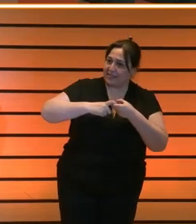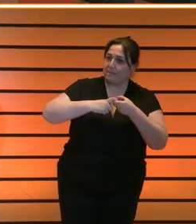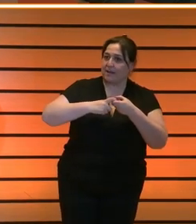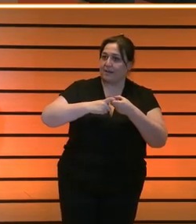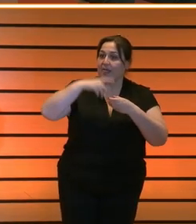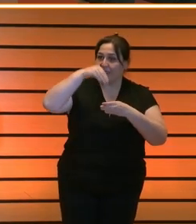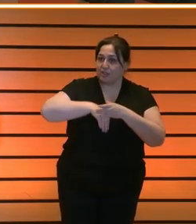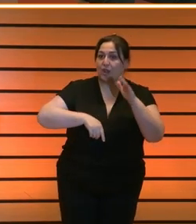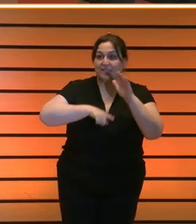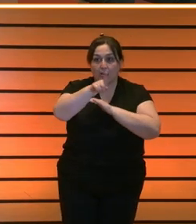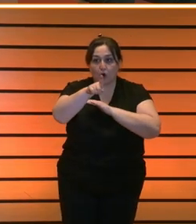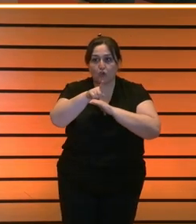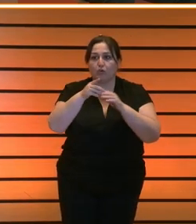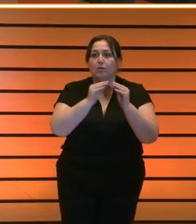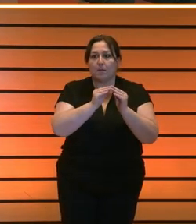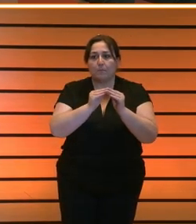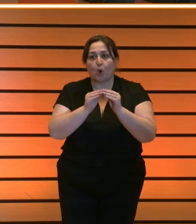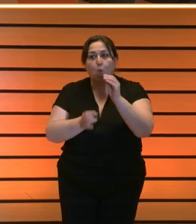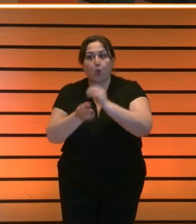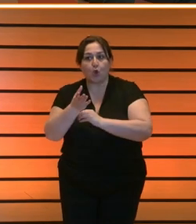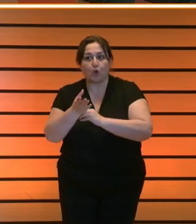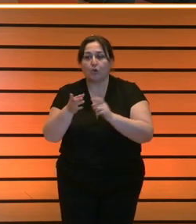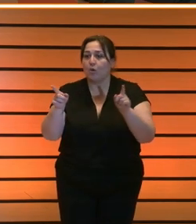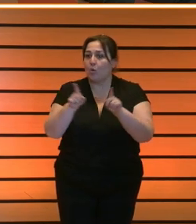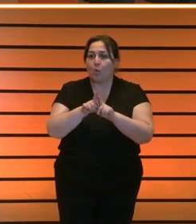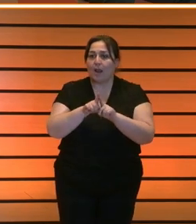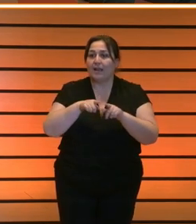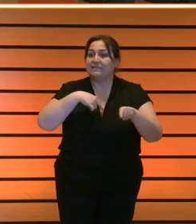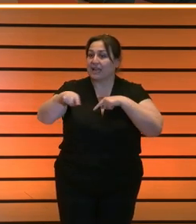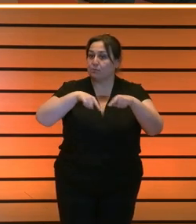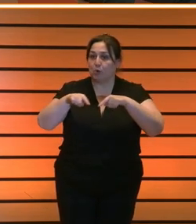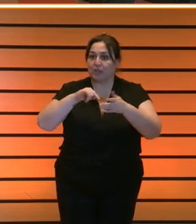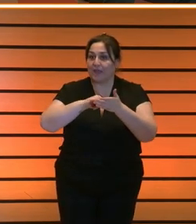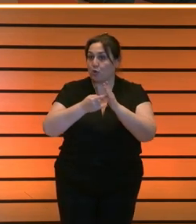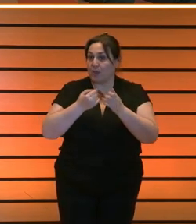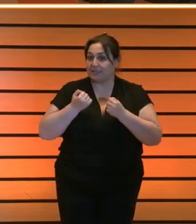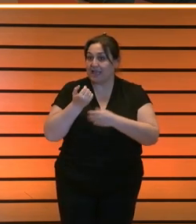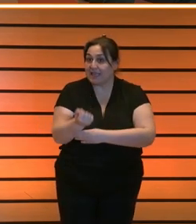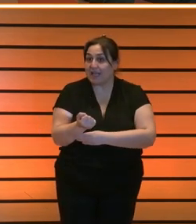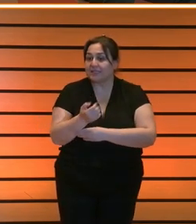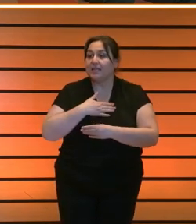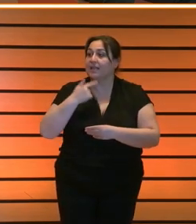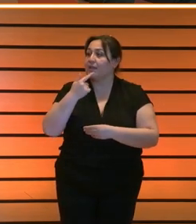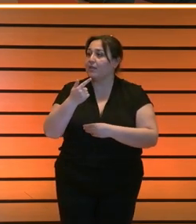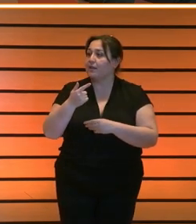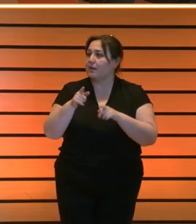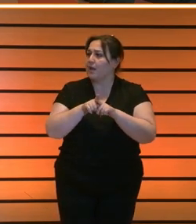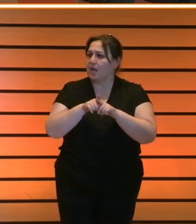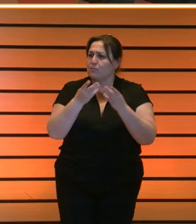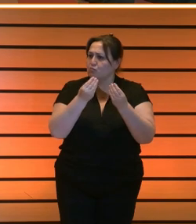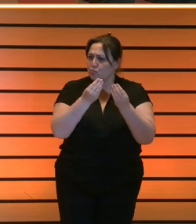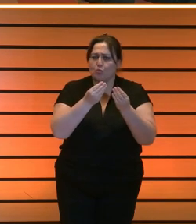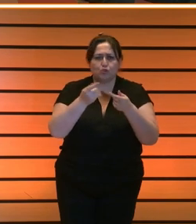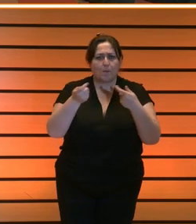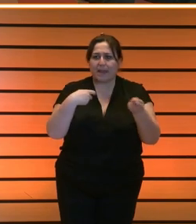del desarrollo tanto de la producción como de la del transporte de las técnicas etcétera decir Hay un gran Nicho de mercado